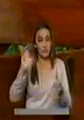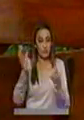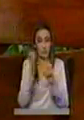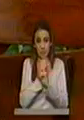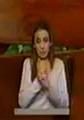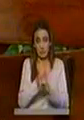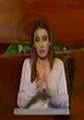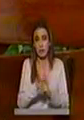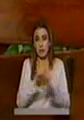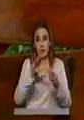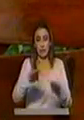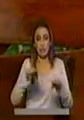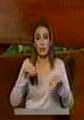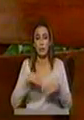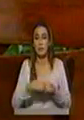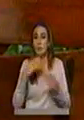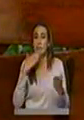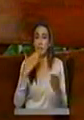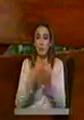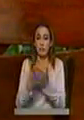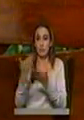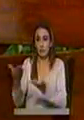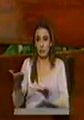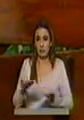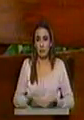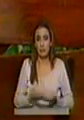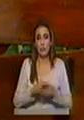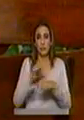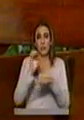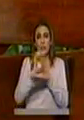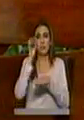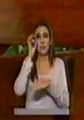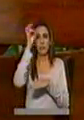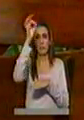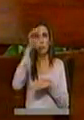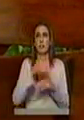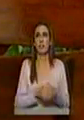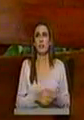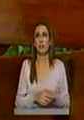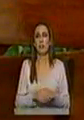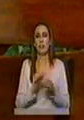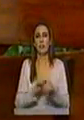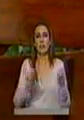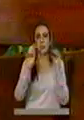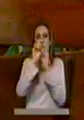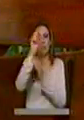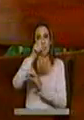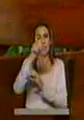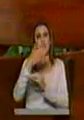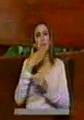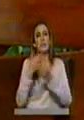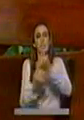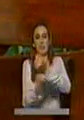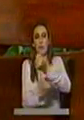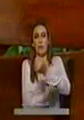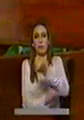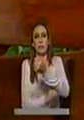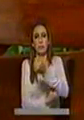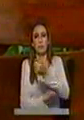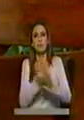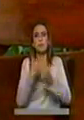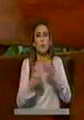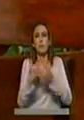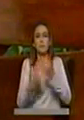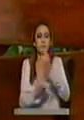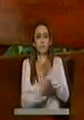interno se deben asumir. Gracias por estar aquí en Ecuador al Futuro. ¿Qué es necesario fortalecer y tomar en cuenta para poder fortalecer el